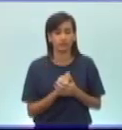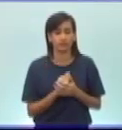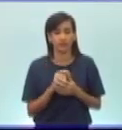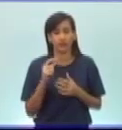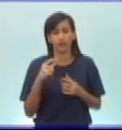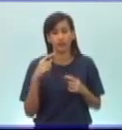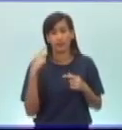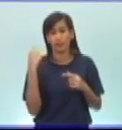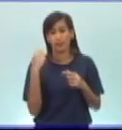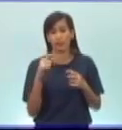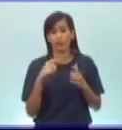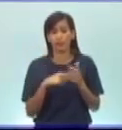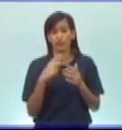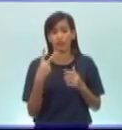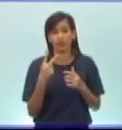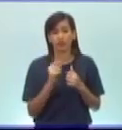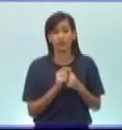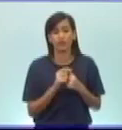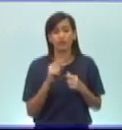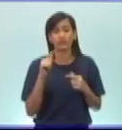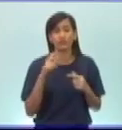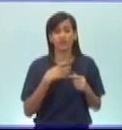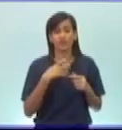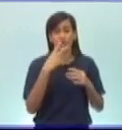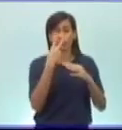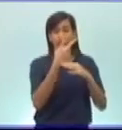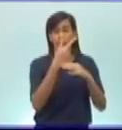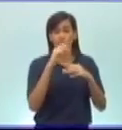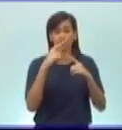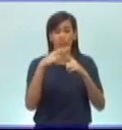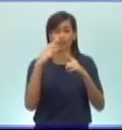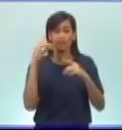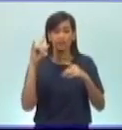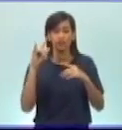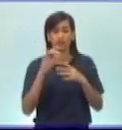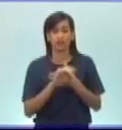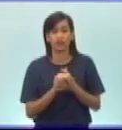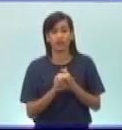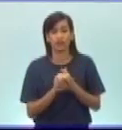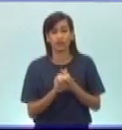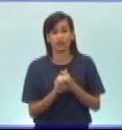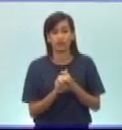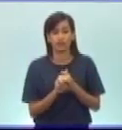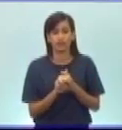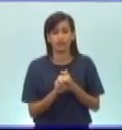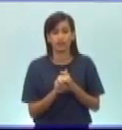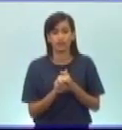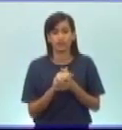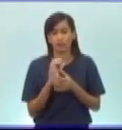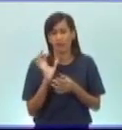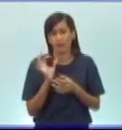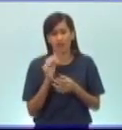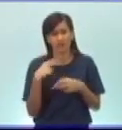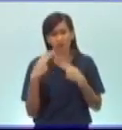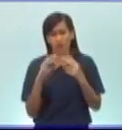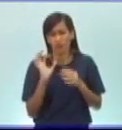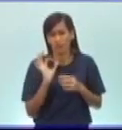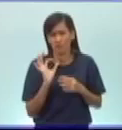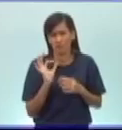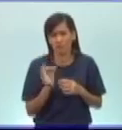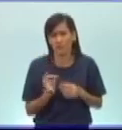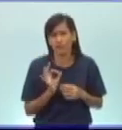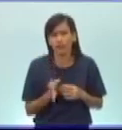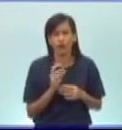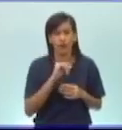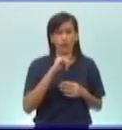y obtengo acá el número 2. Acá decimos lo mismo, ¿por qué número multipliqué a 4 que obtuve 12? Es el 3, por